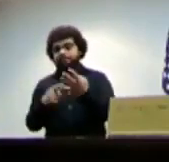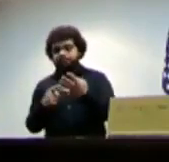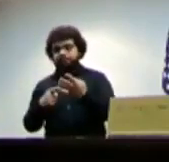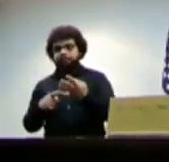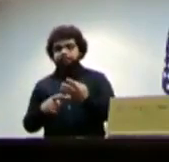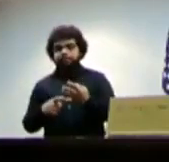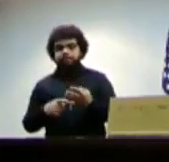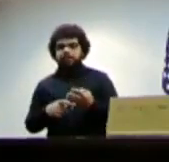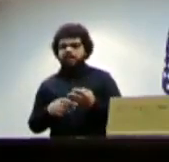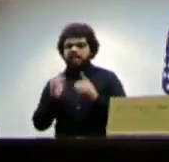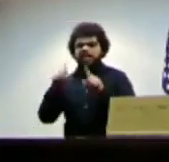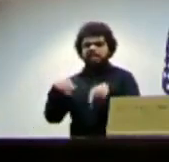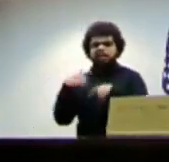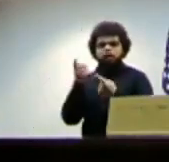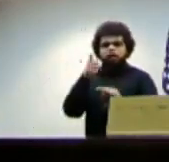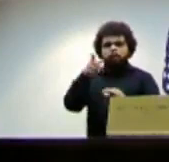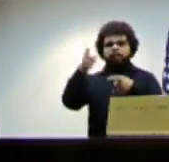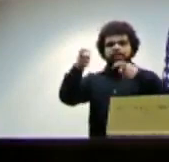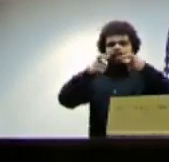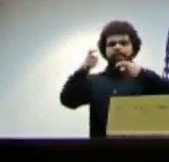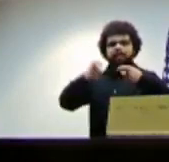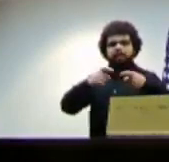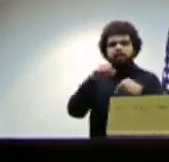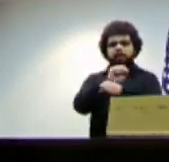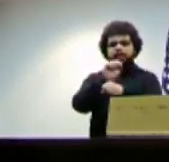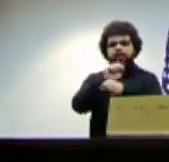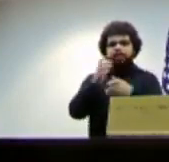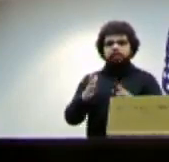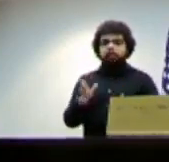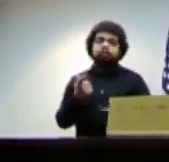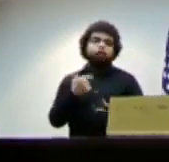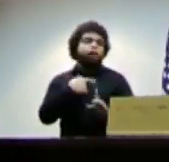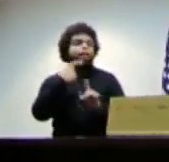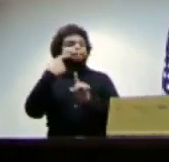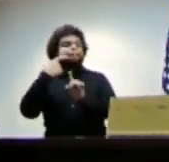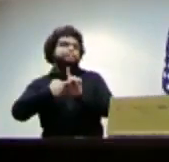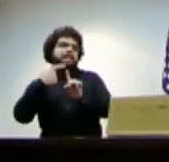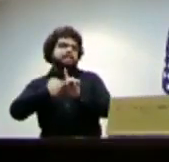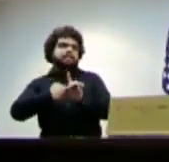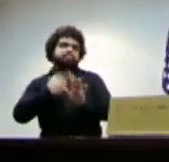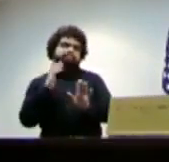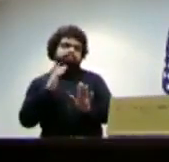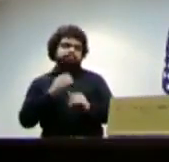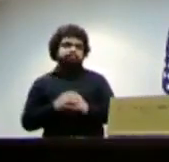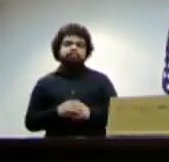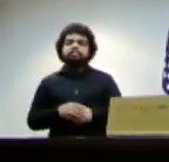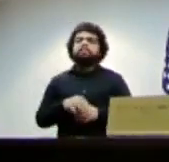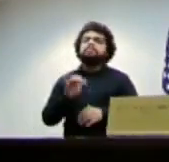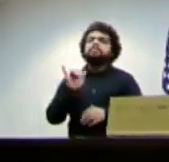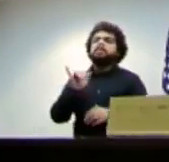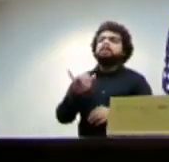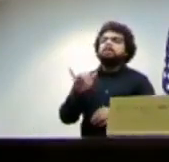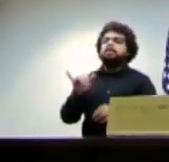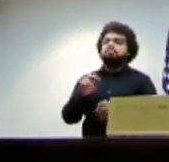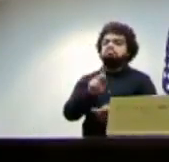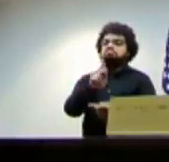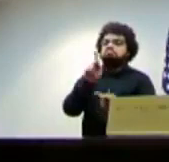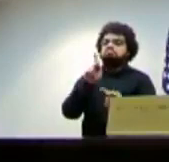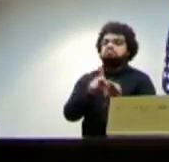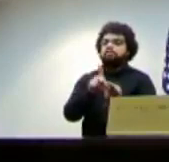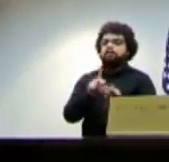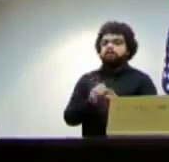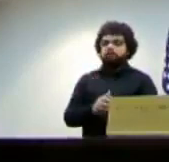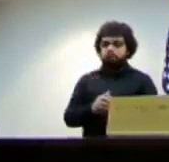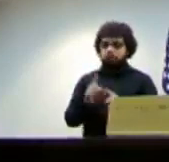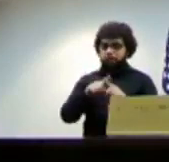es director de la generación? Hace unos meses. Hace unos meses, ok, perfecto. Pero usted, obviamente,